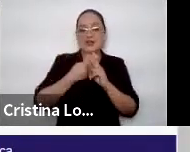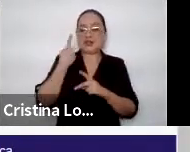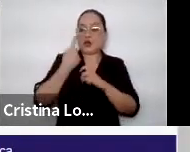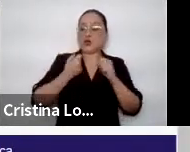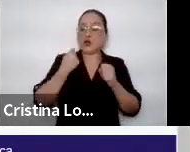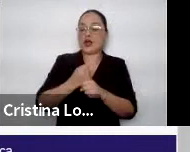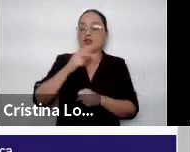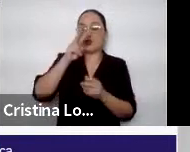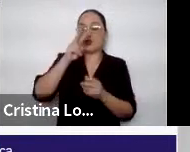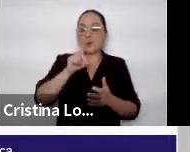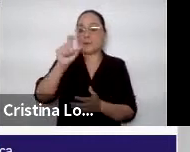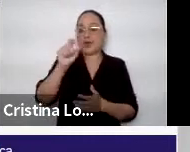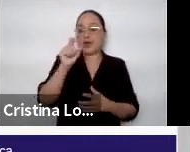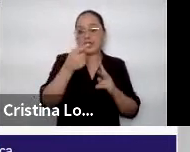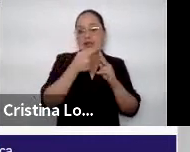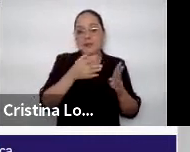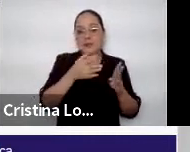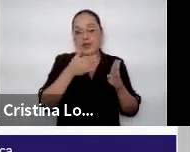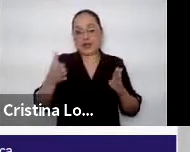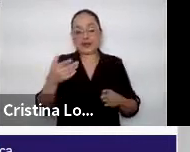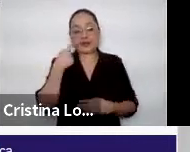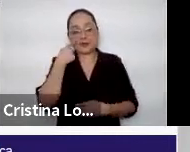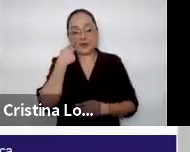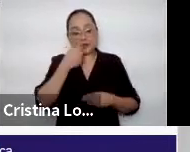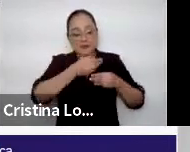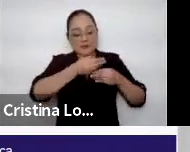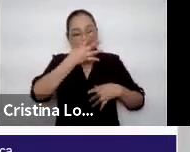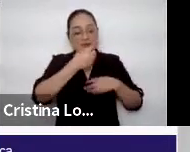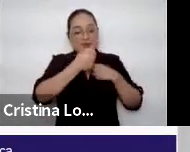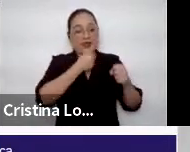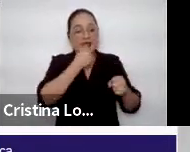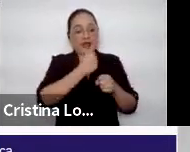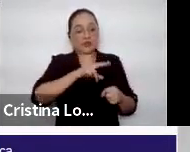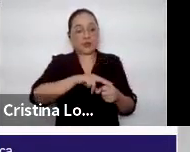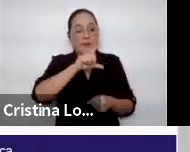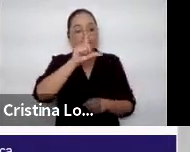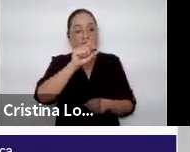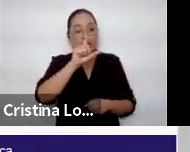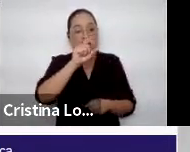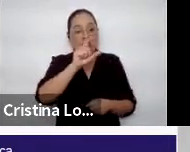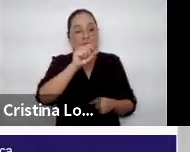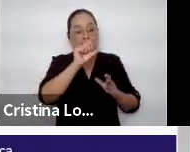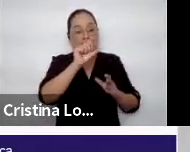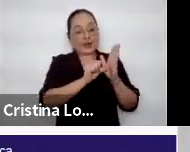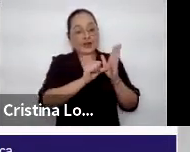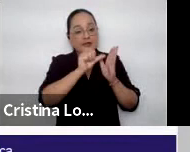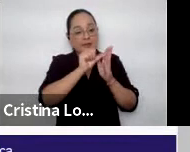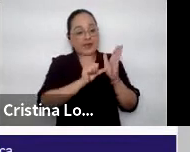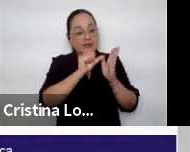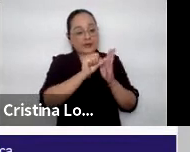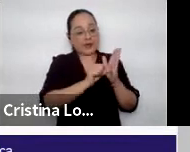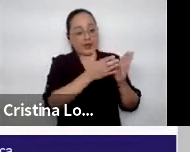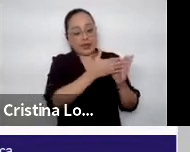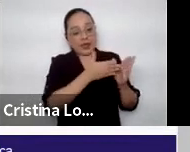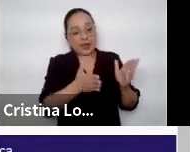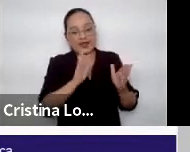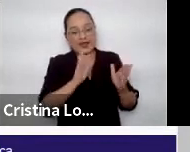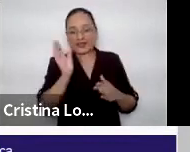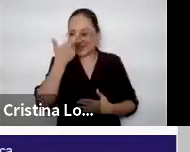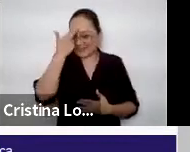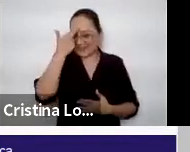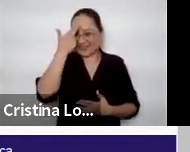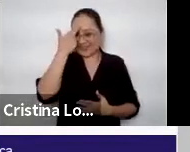pasado, entonces aquí vamos a tener, vean, en 2020 todos estos meses. Vean lo que les había